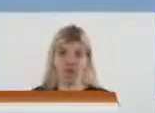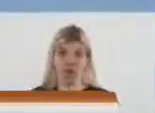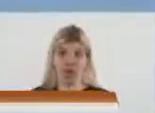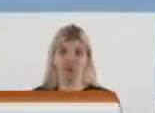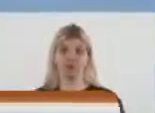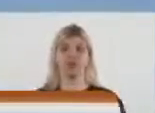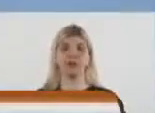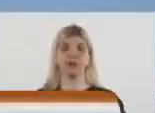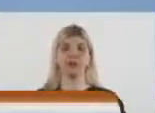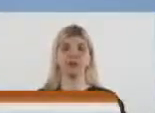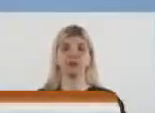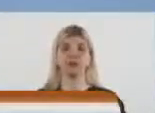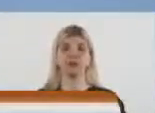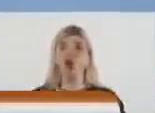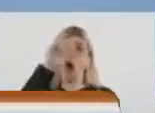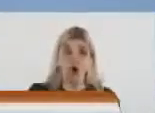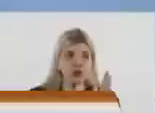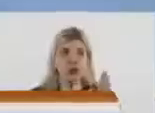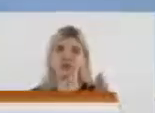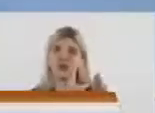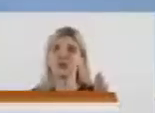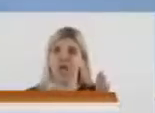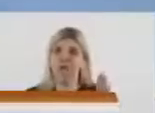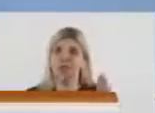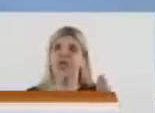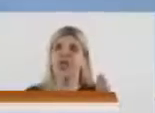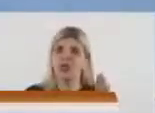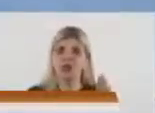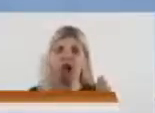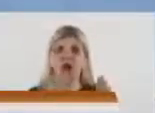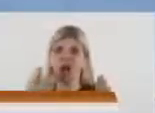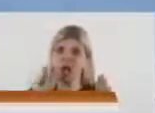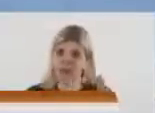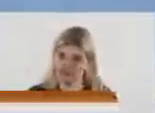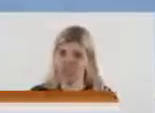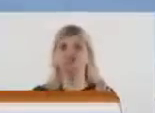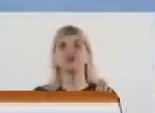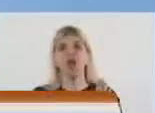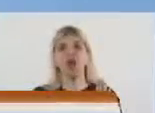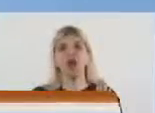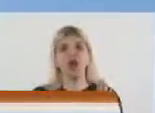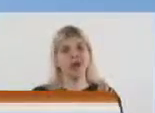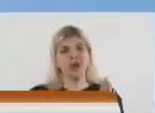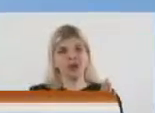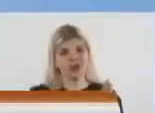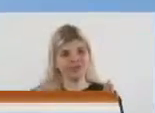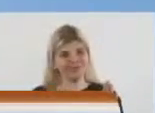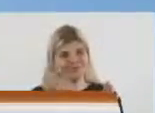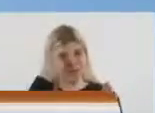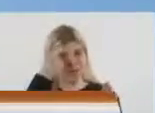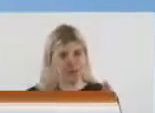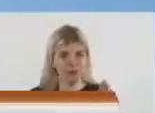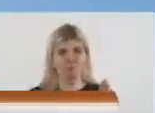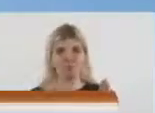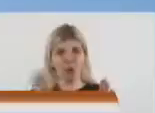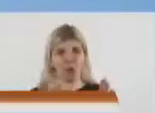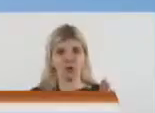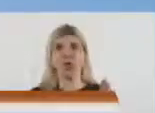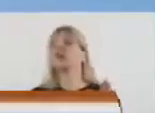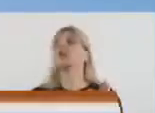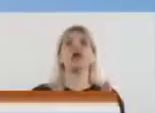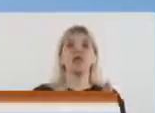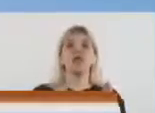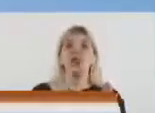el contrato tiene además algo más que para nosotros es muy importante tiene una preferencia en favor de argentina